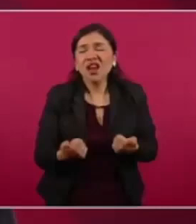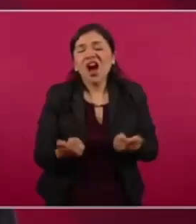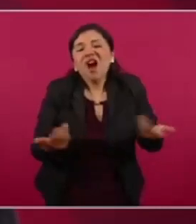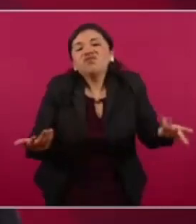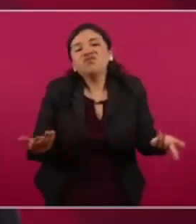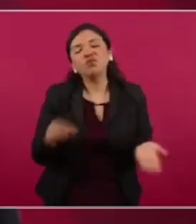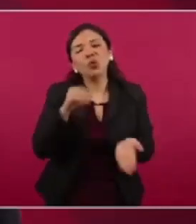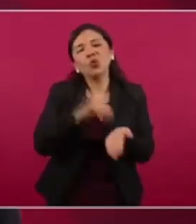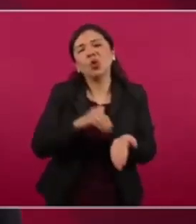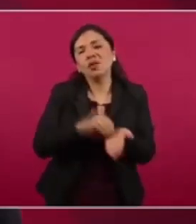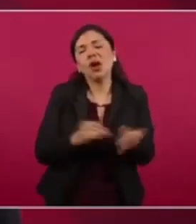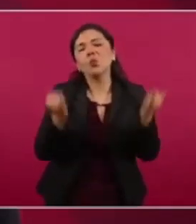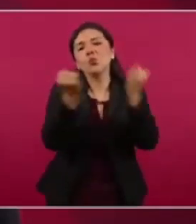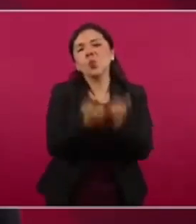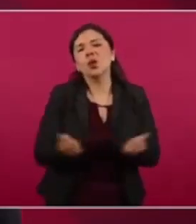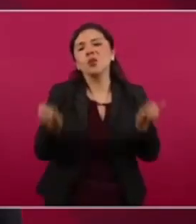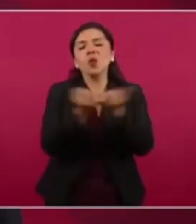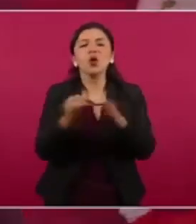lo de ayer.